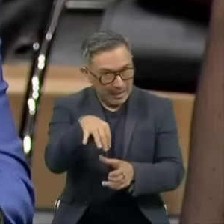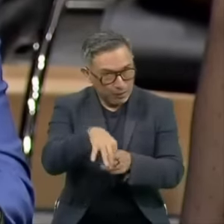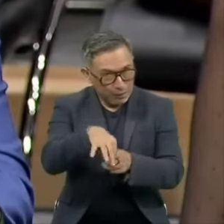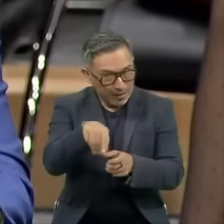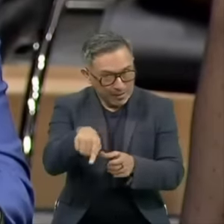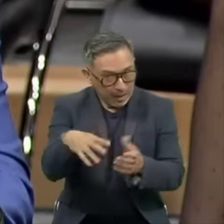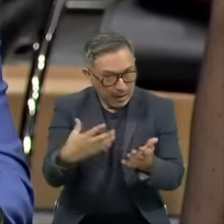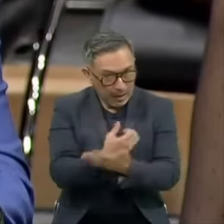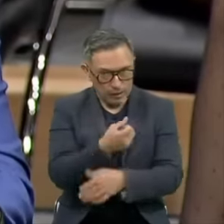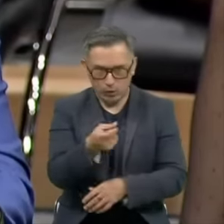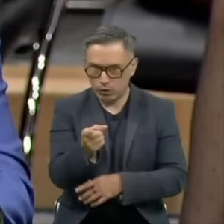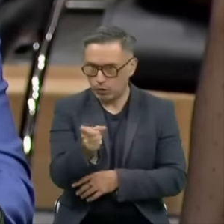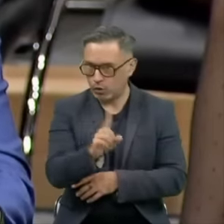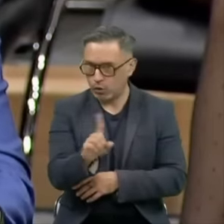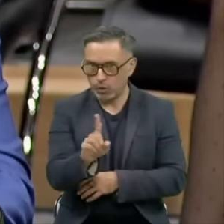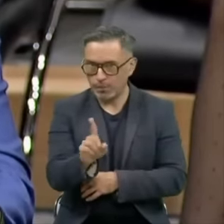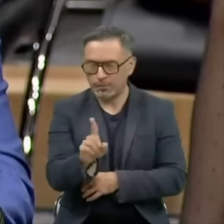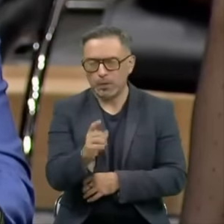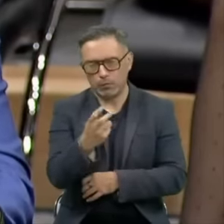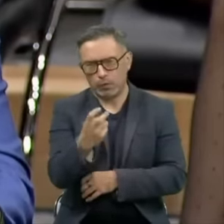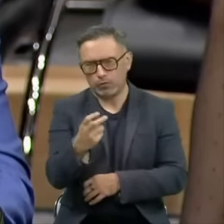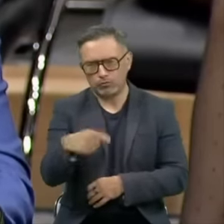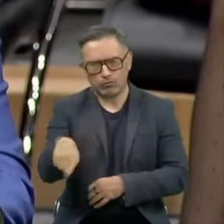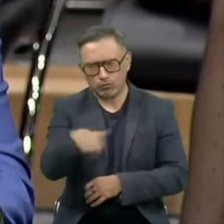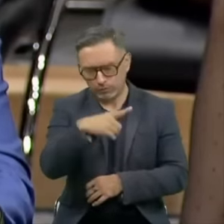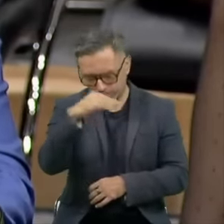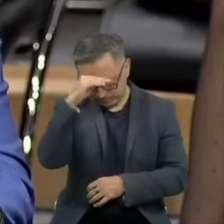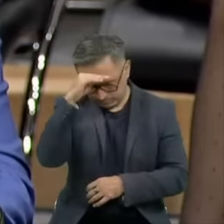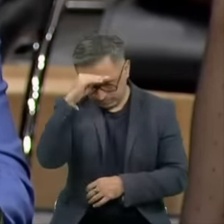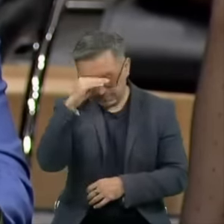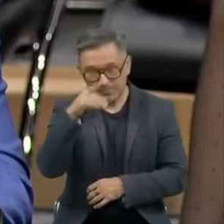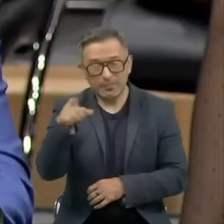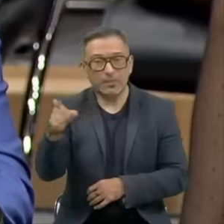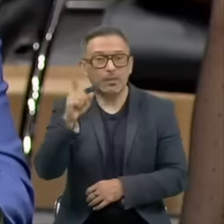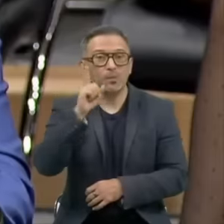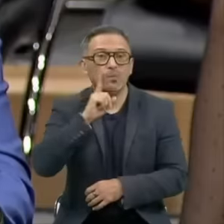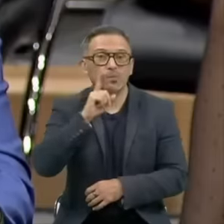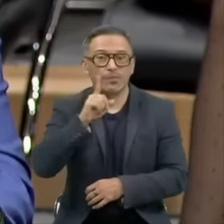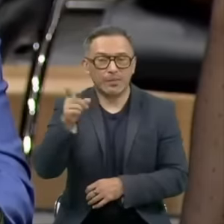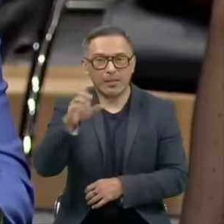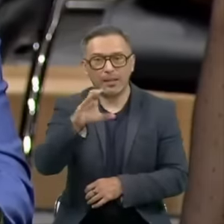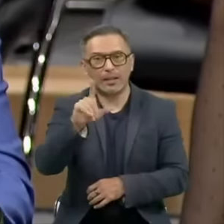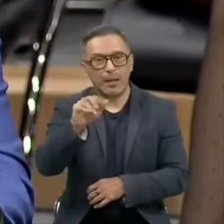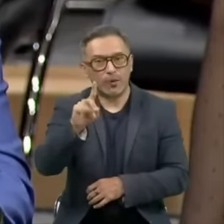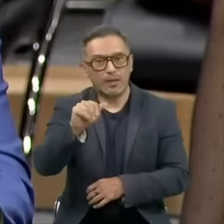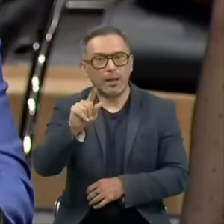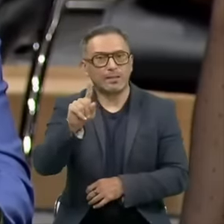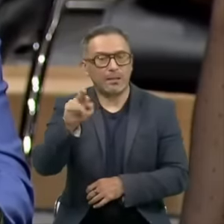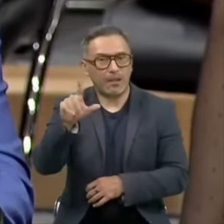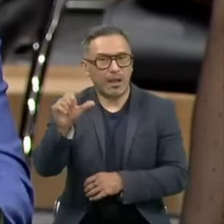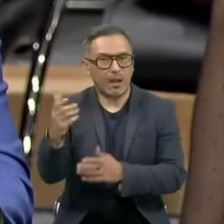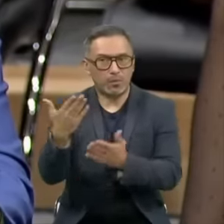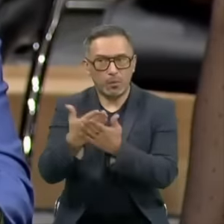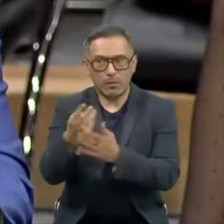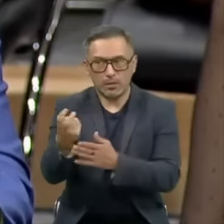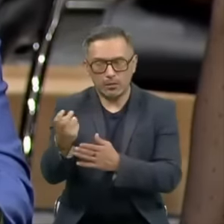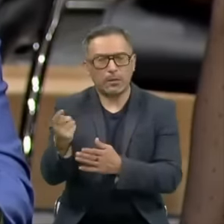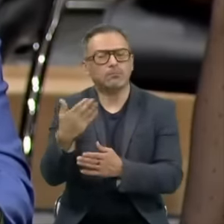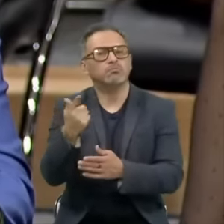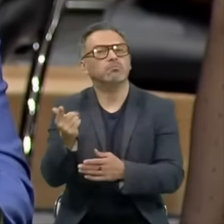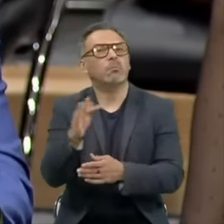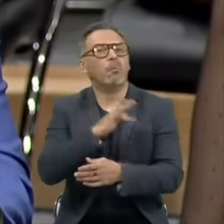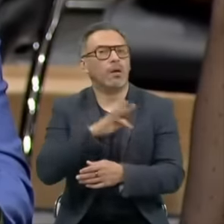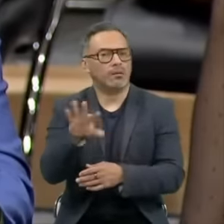Por ello es necesario esta reflexión y nos parece que la propuesta de la consejera Claudia Zavala viene a poner en la mesa una propuesta